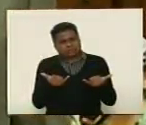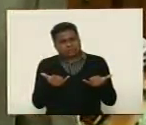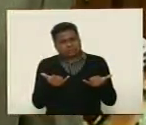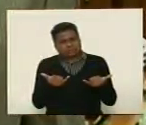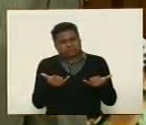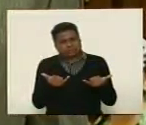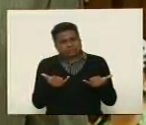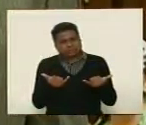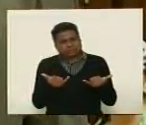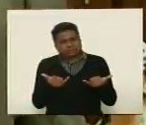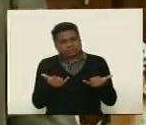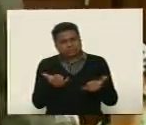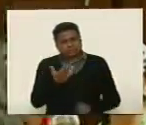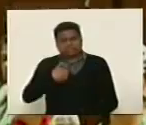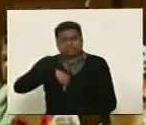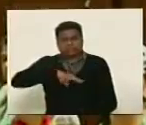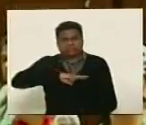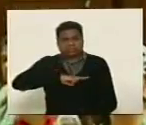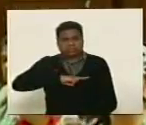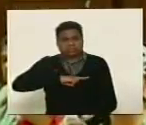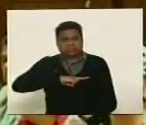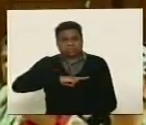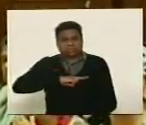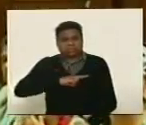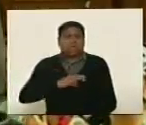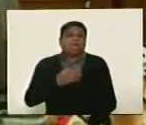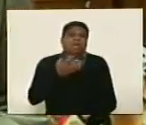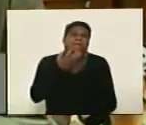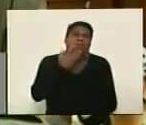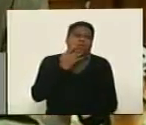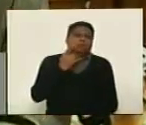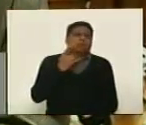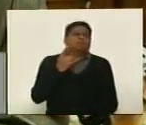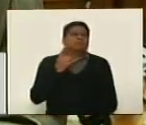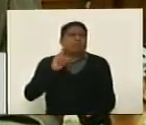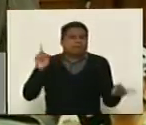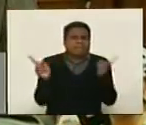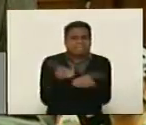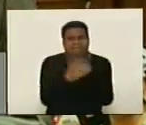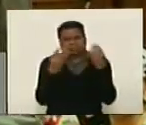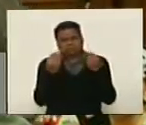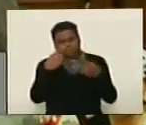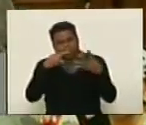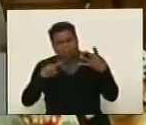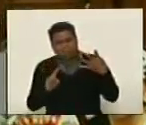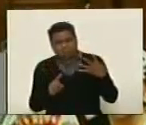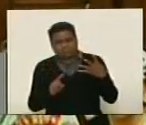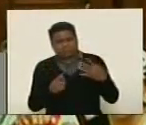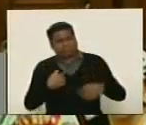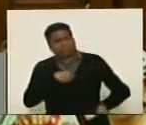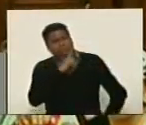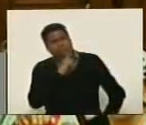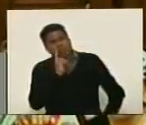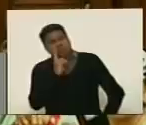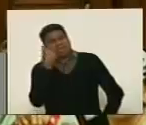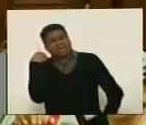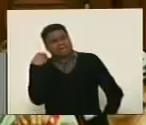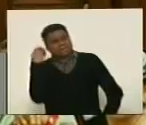que yo llamo las taras estructurales de la economía venezolana, que nos vienen del